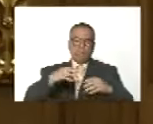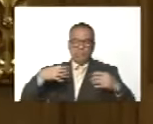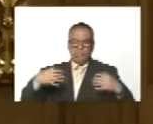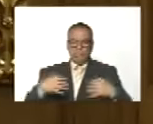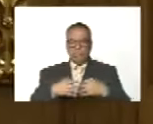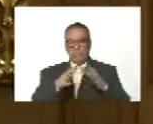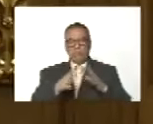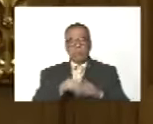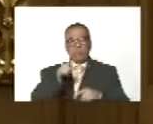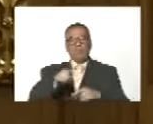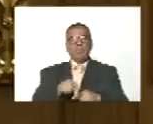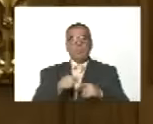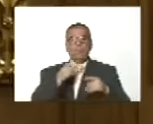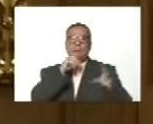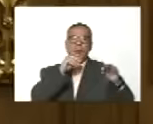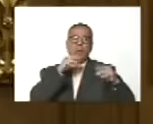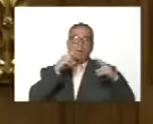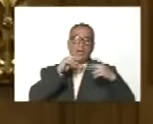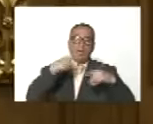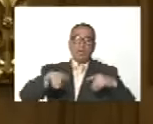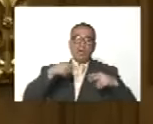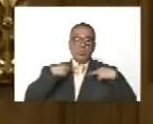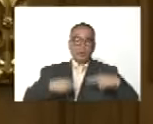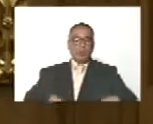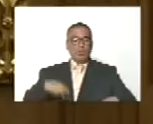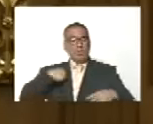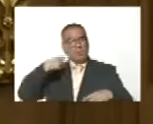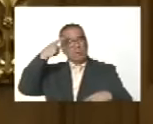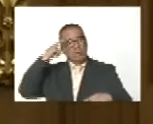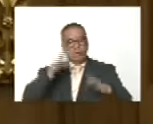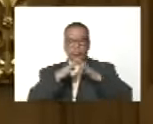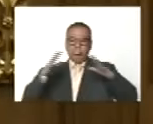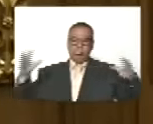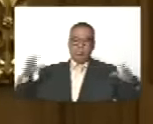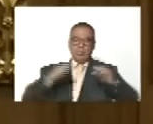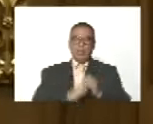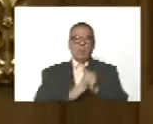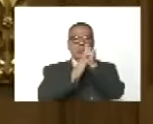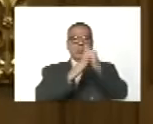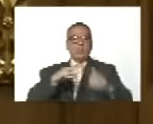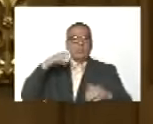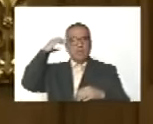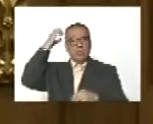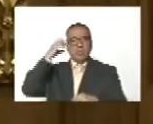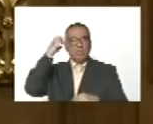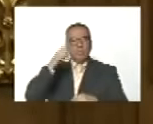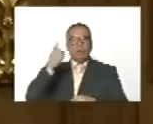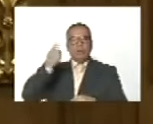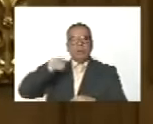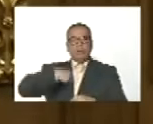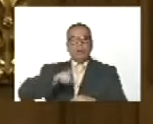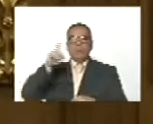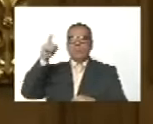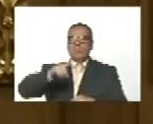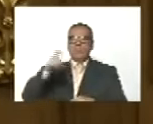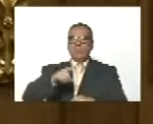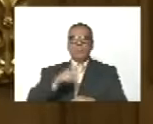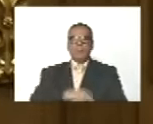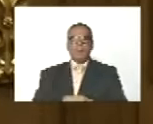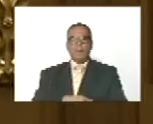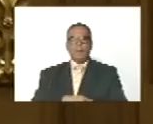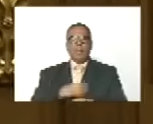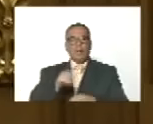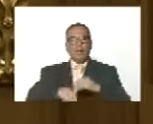masacre. Entonces, hablarle de derechos humanos a Venezuela yo creo que le queda grande a los líderes europeos. Así que tenemos la necesidad